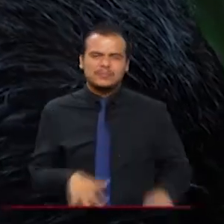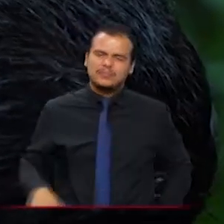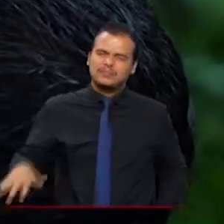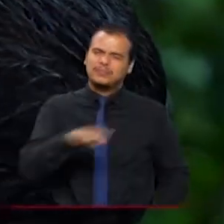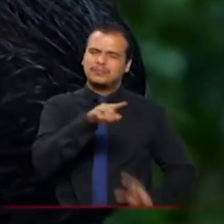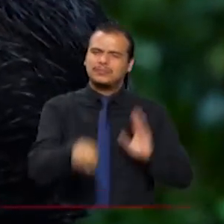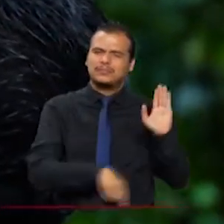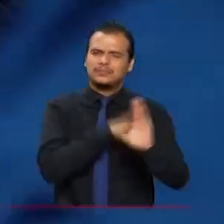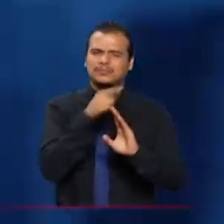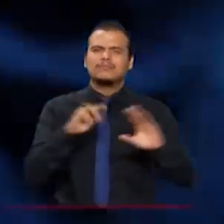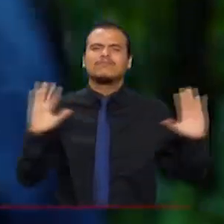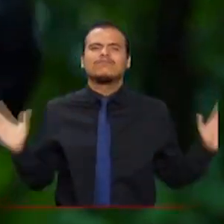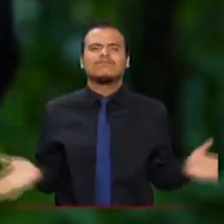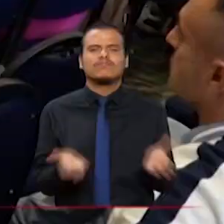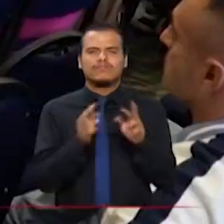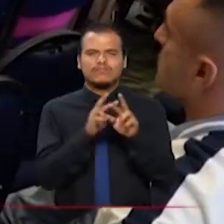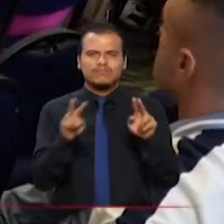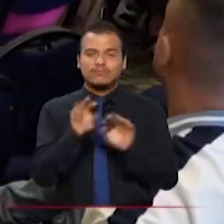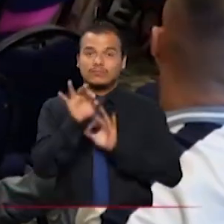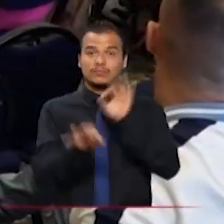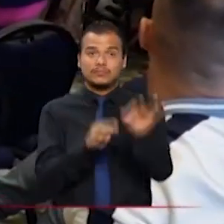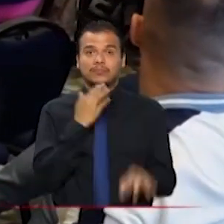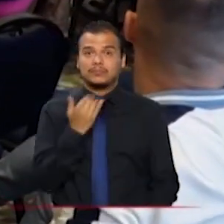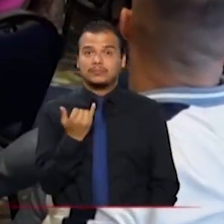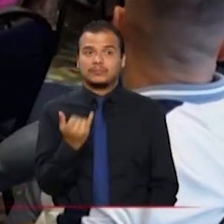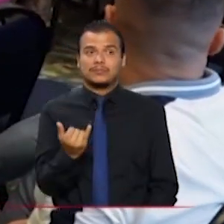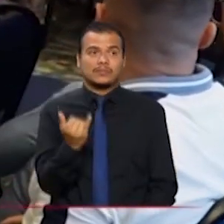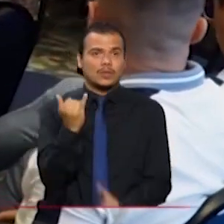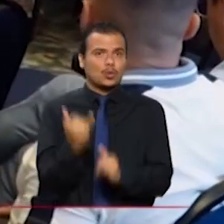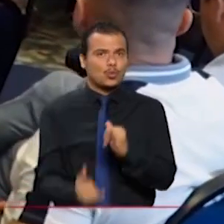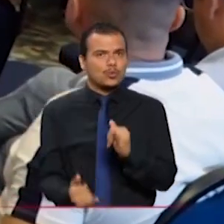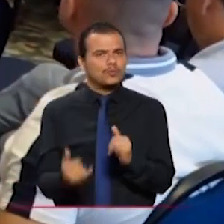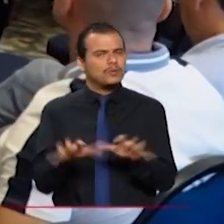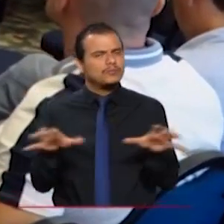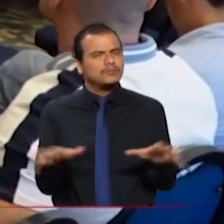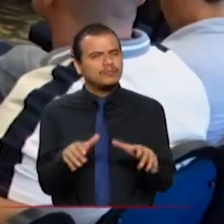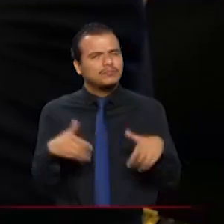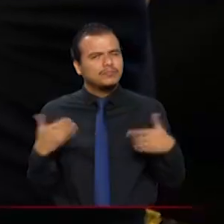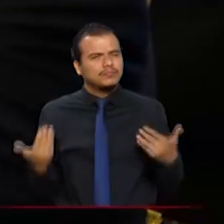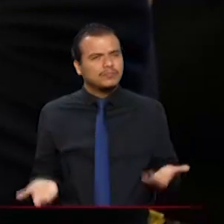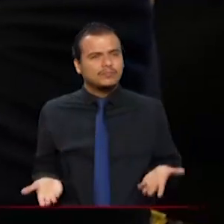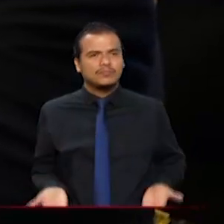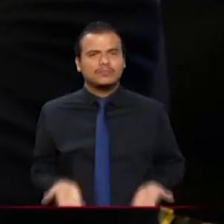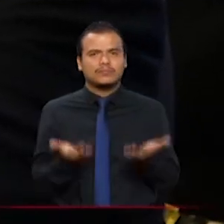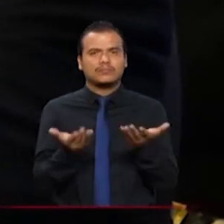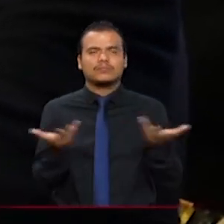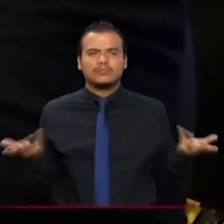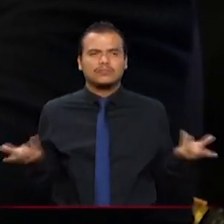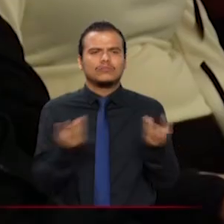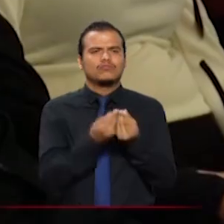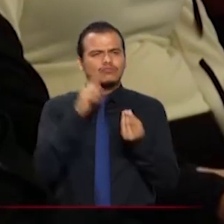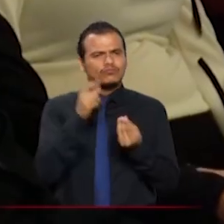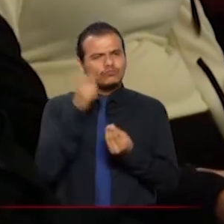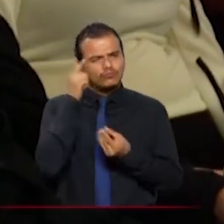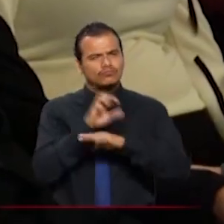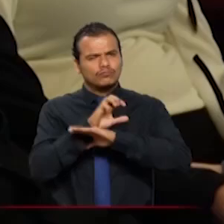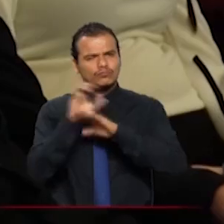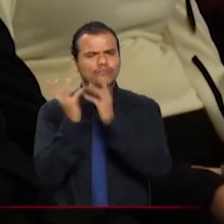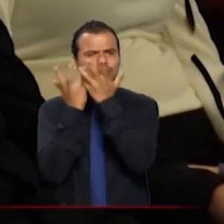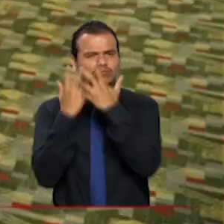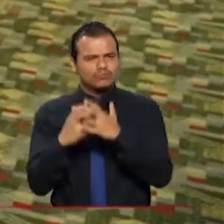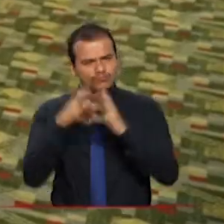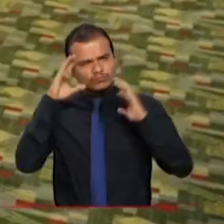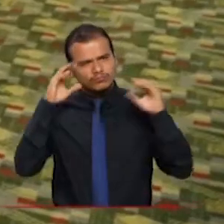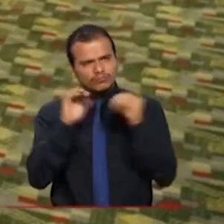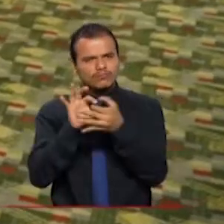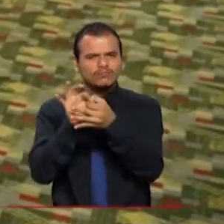ellos podamos proteger nuestra biodiversidad. El evento concluyó con un llamado urgente a la acción conjunta entre el sector público, privado y las comunidades